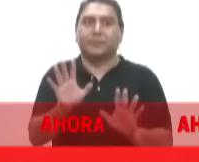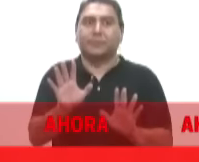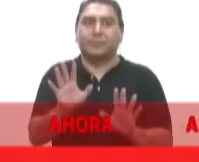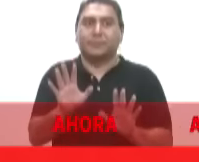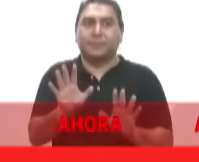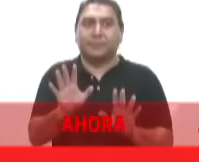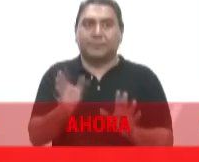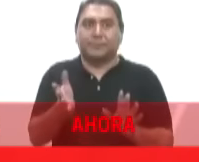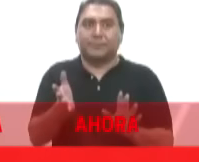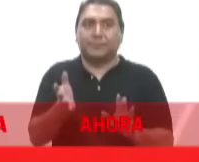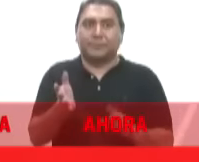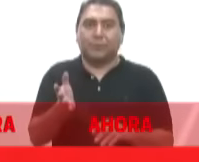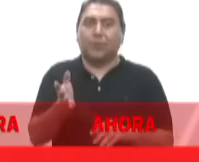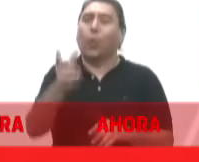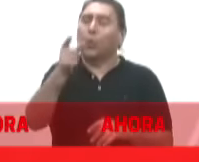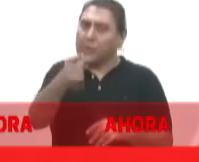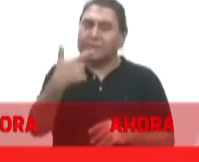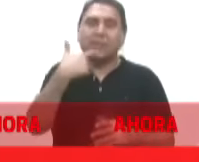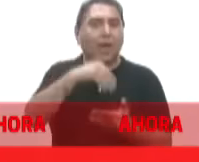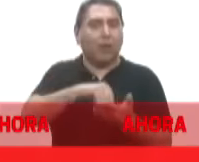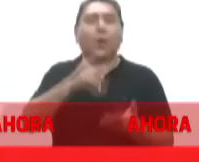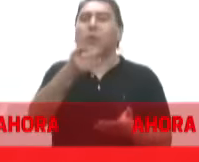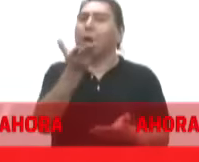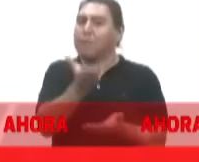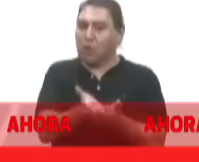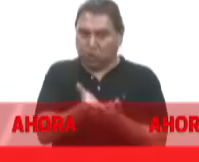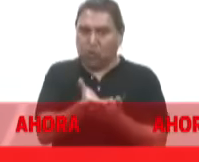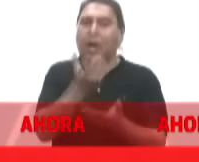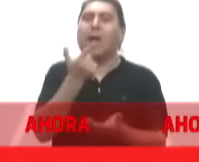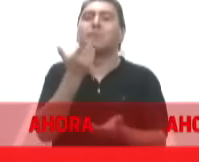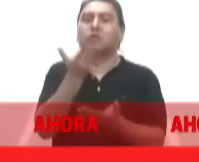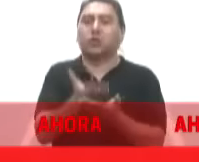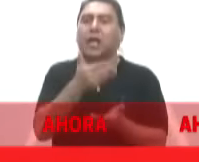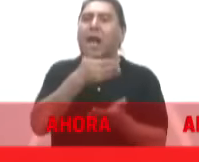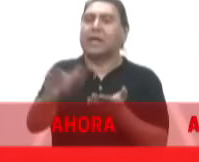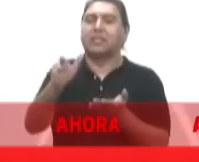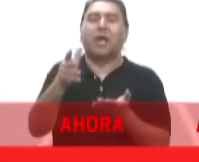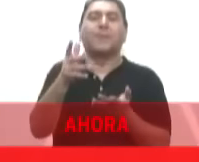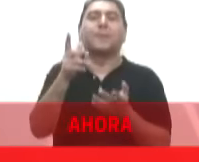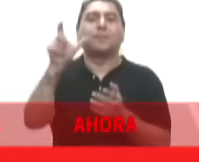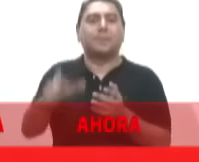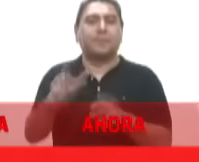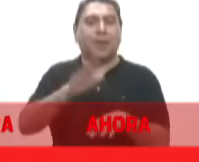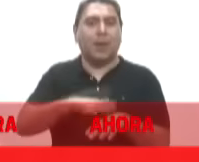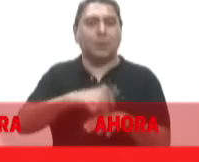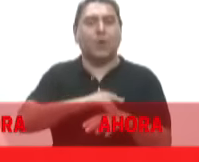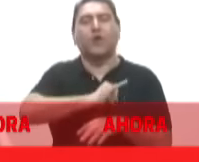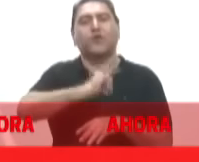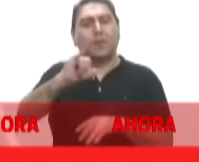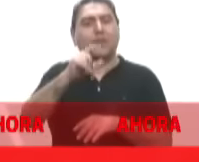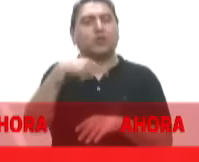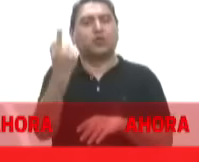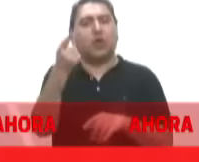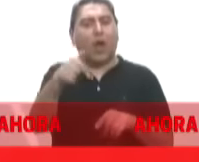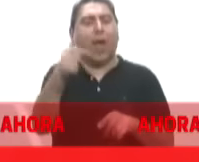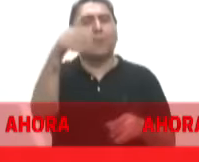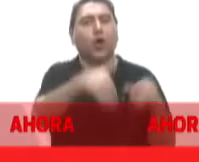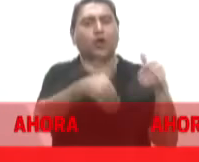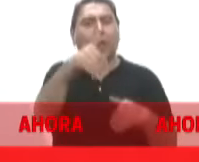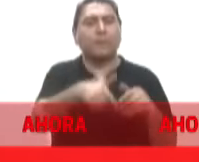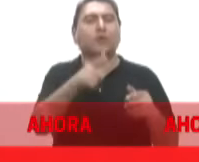No, ninguna mayoría. Es increíble lo que está pasando en este momento. Es como si estar leyendo el